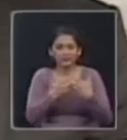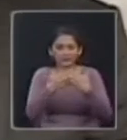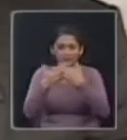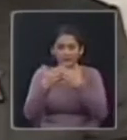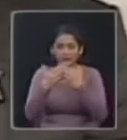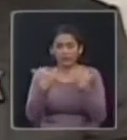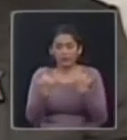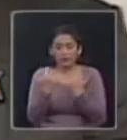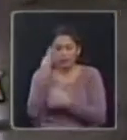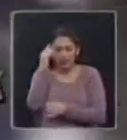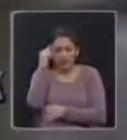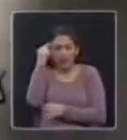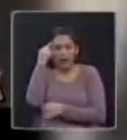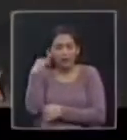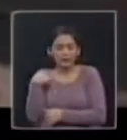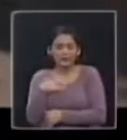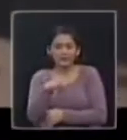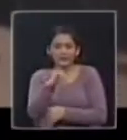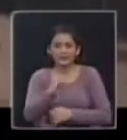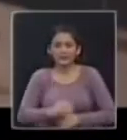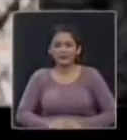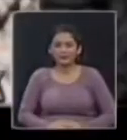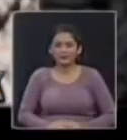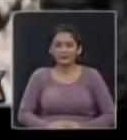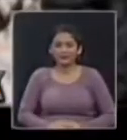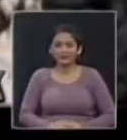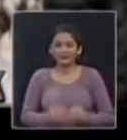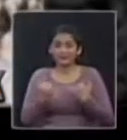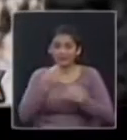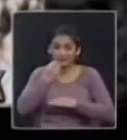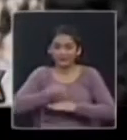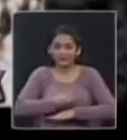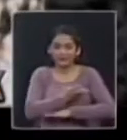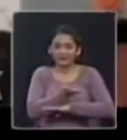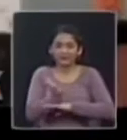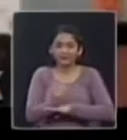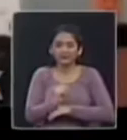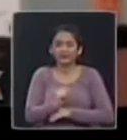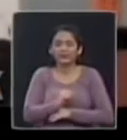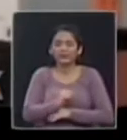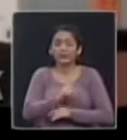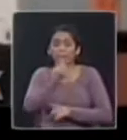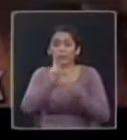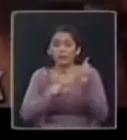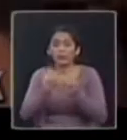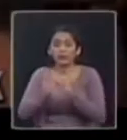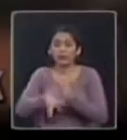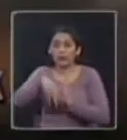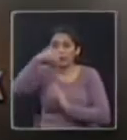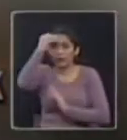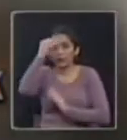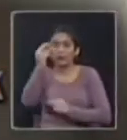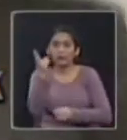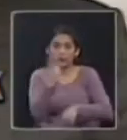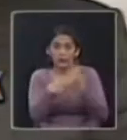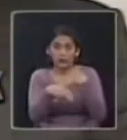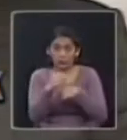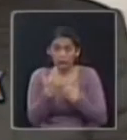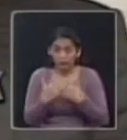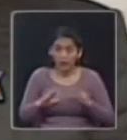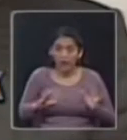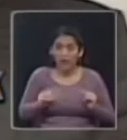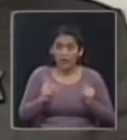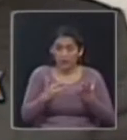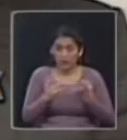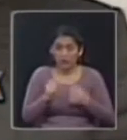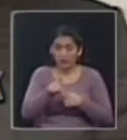sugiramos enfocarnos en esto, ¿no? Otra de las propuestas es sugerir incentivos especiales para los emprendedores que exporten. Necesitamos